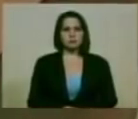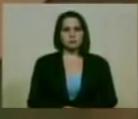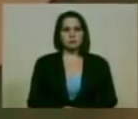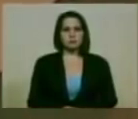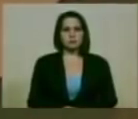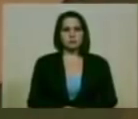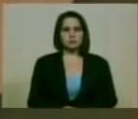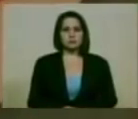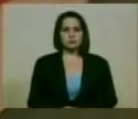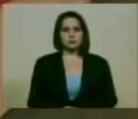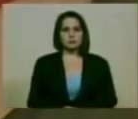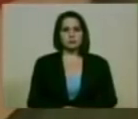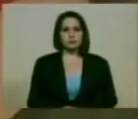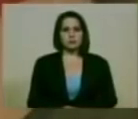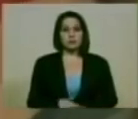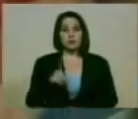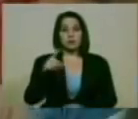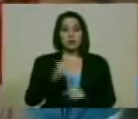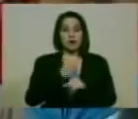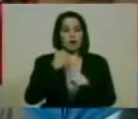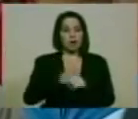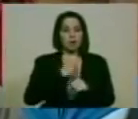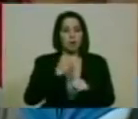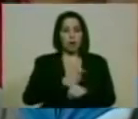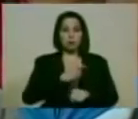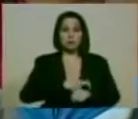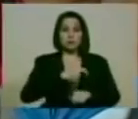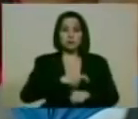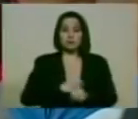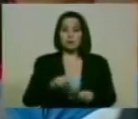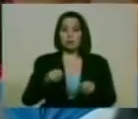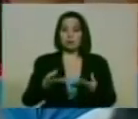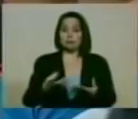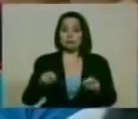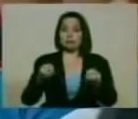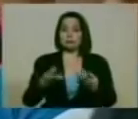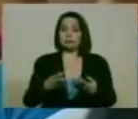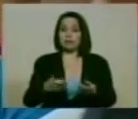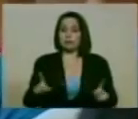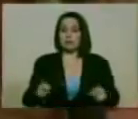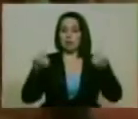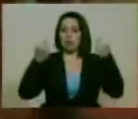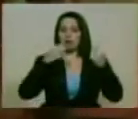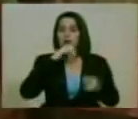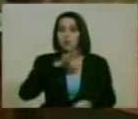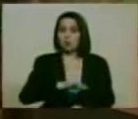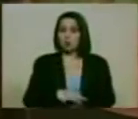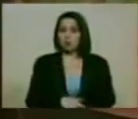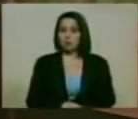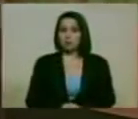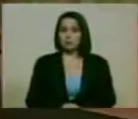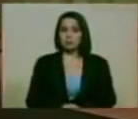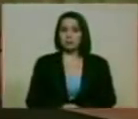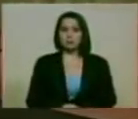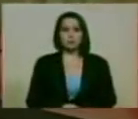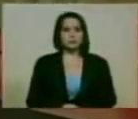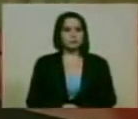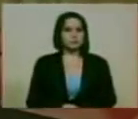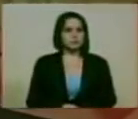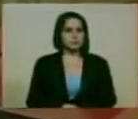invertir trabajo y tiempo en el rescate de la historia de nuestros pueblos